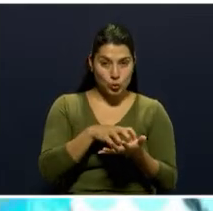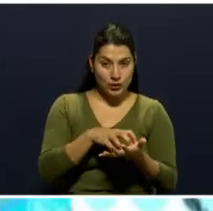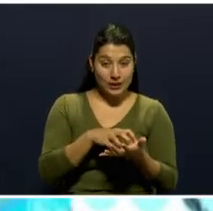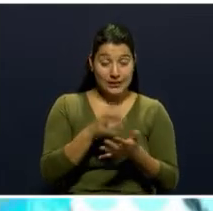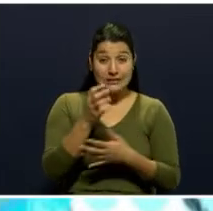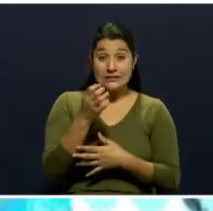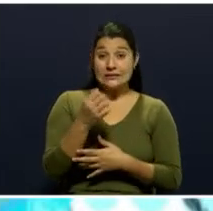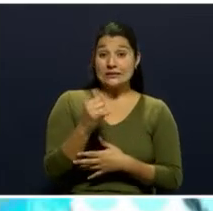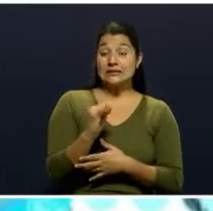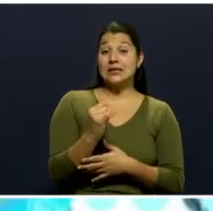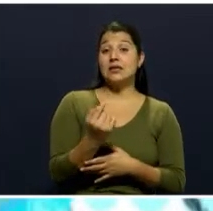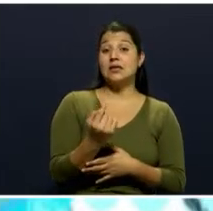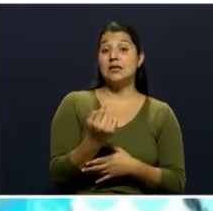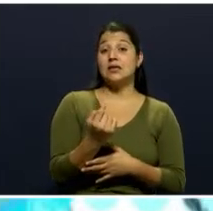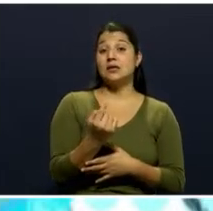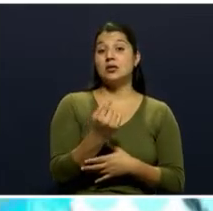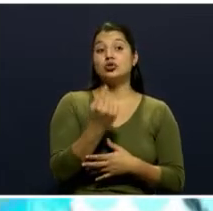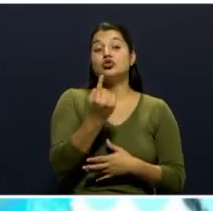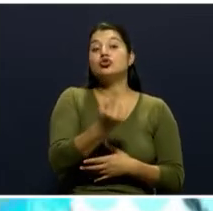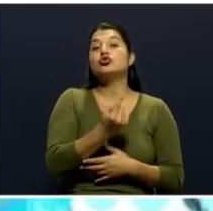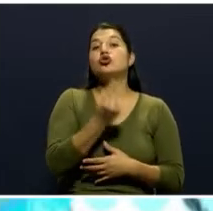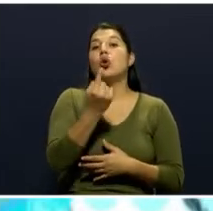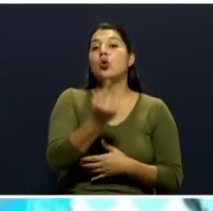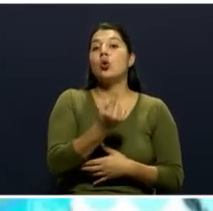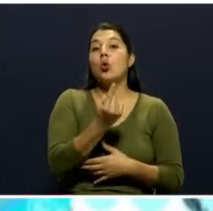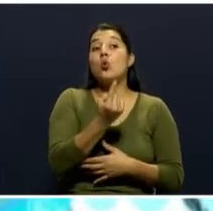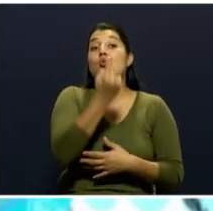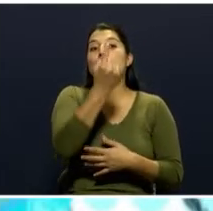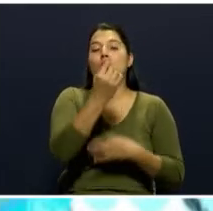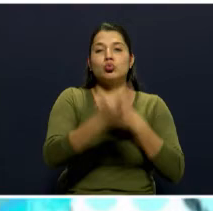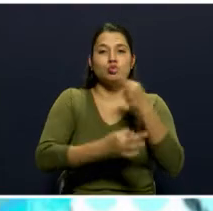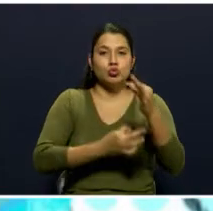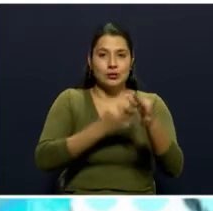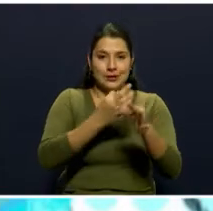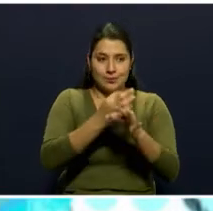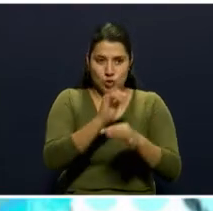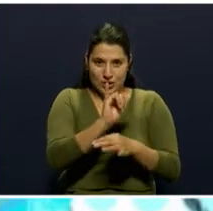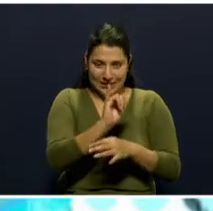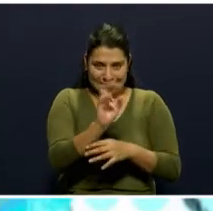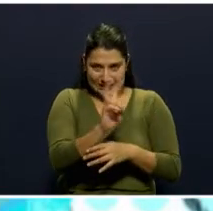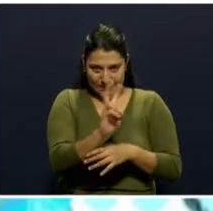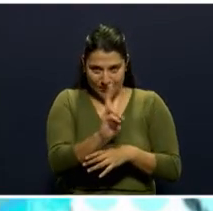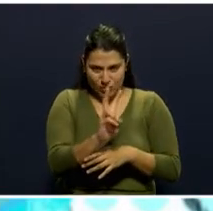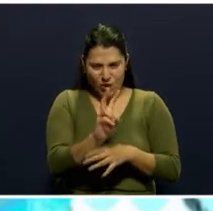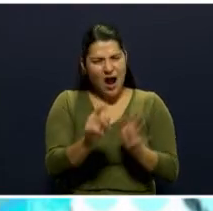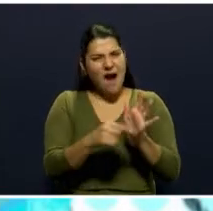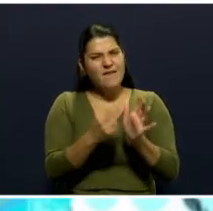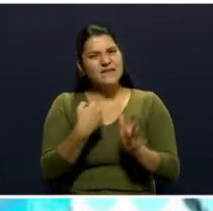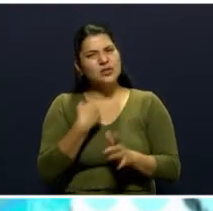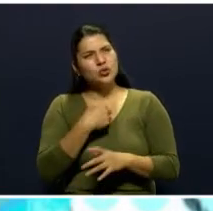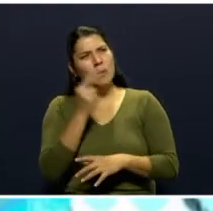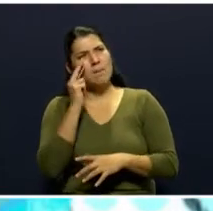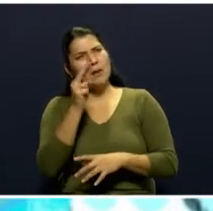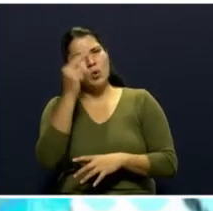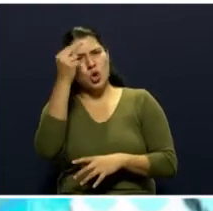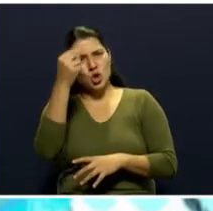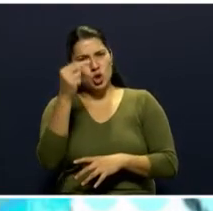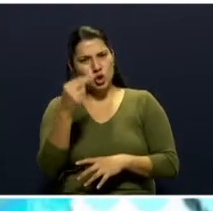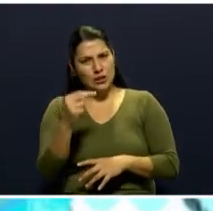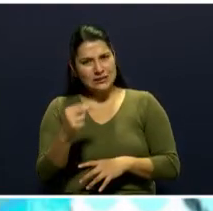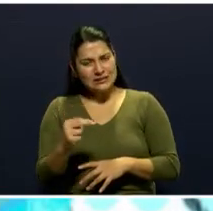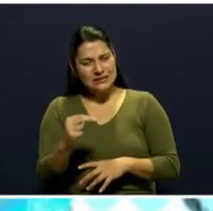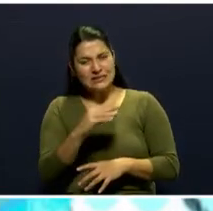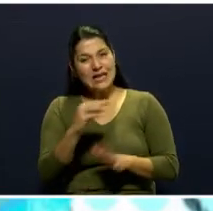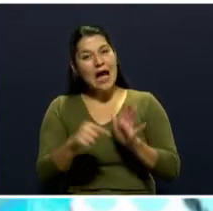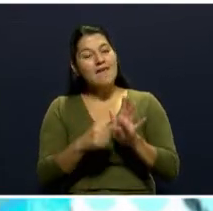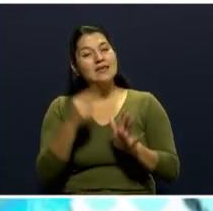hay una sola cepa de este virus circulando. Uno ve las noticias y tiene la impresión de que